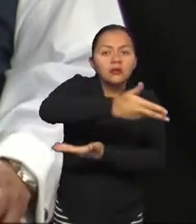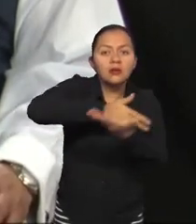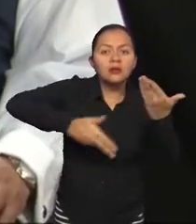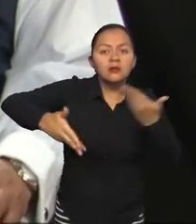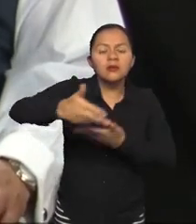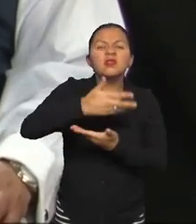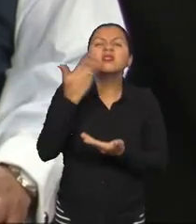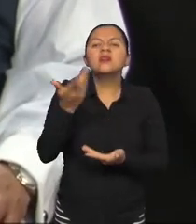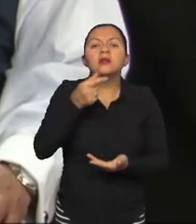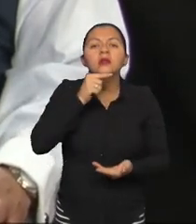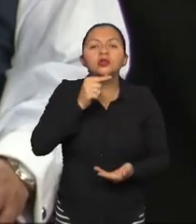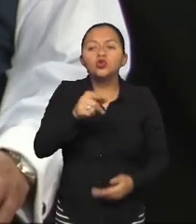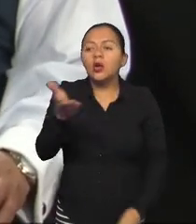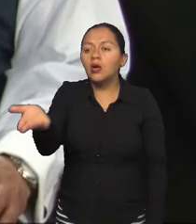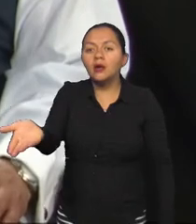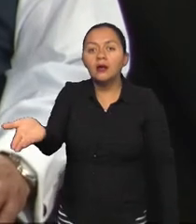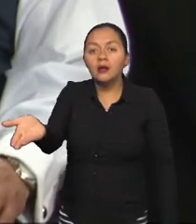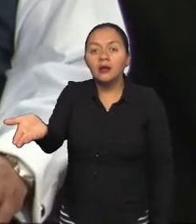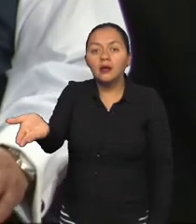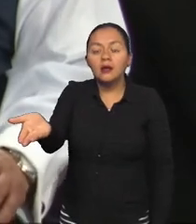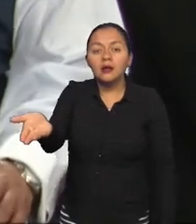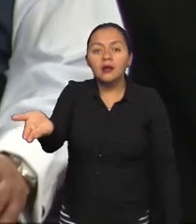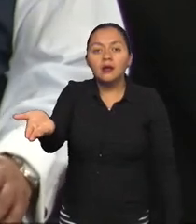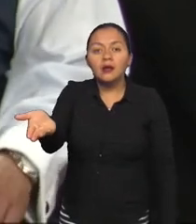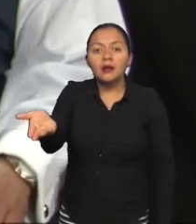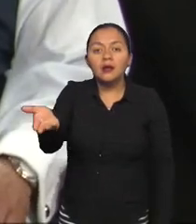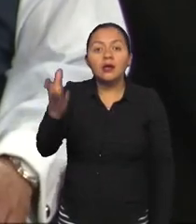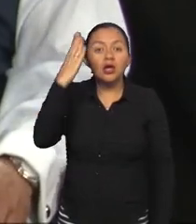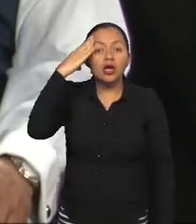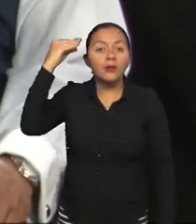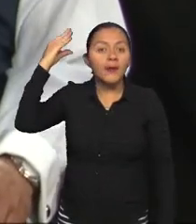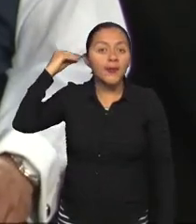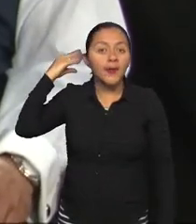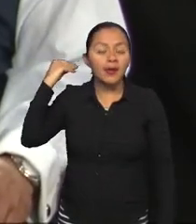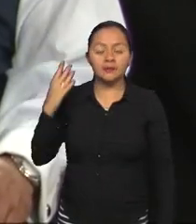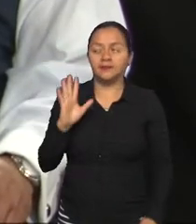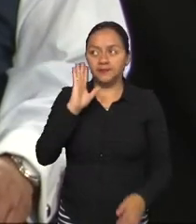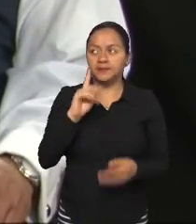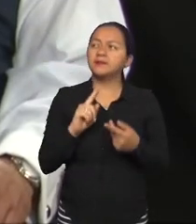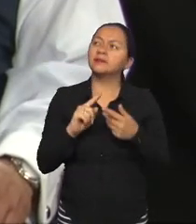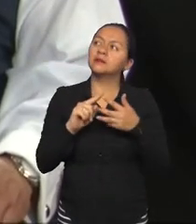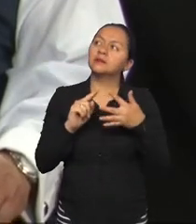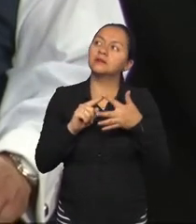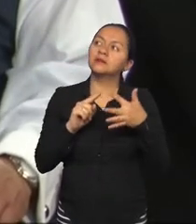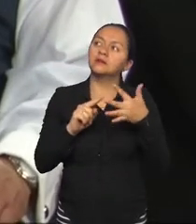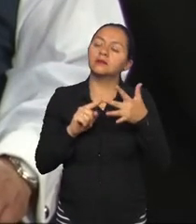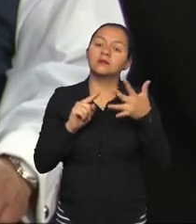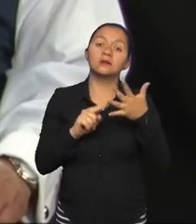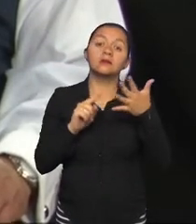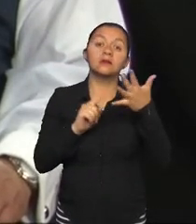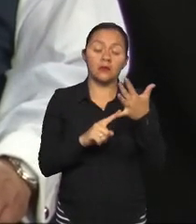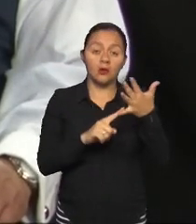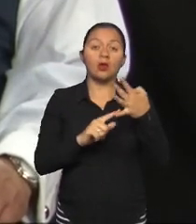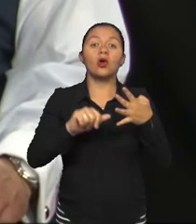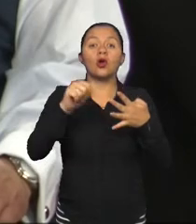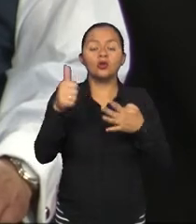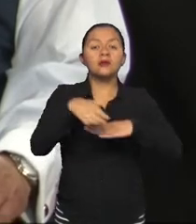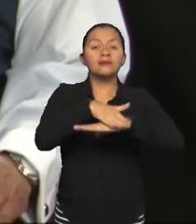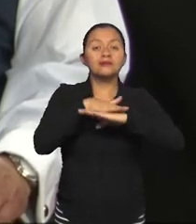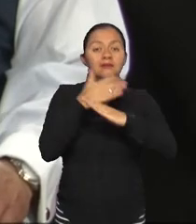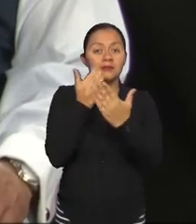la nacionalidad quichua en la provincia, en Riobamba. Encontramos una población de clase